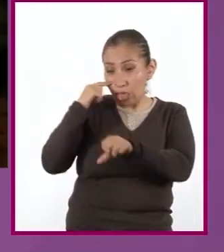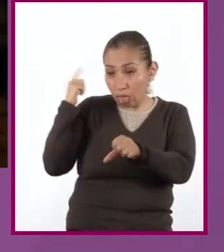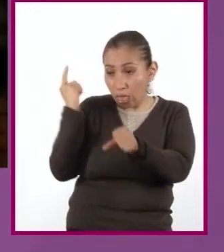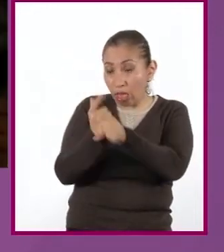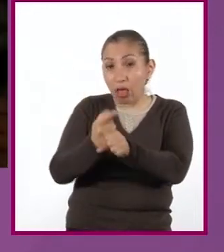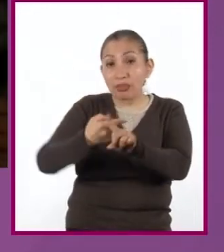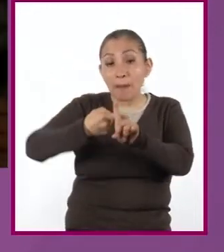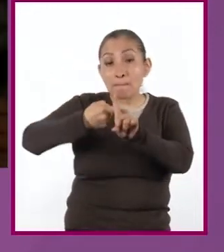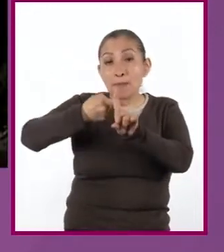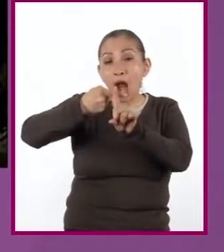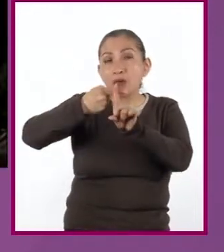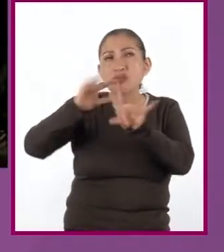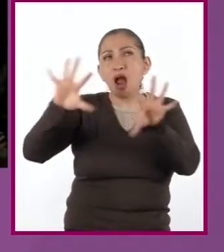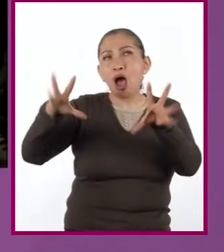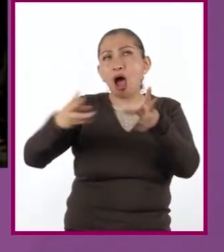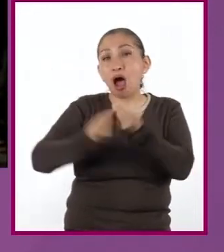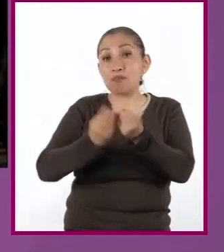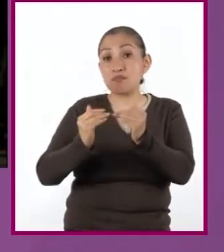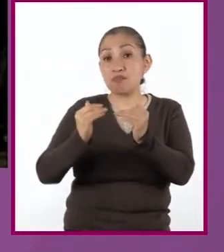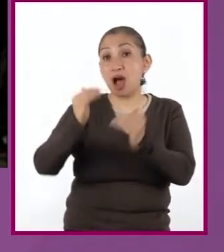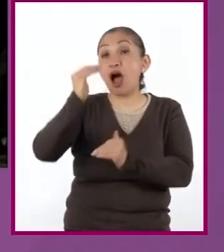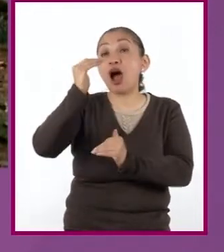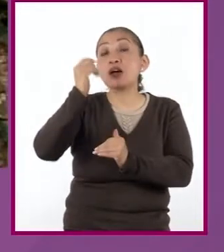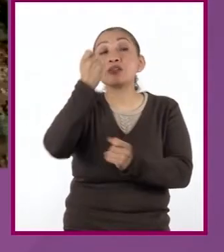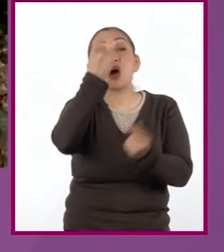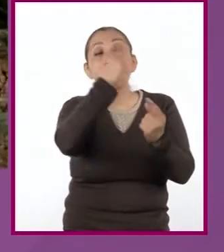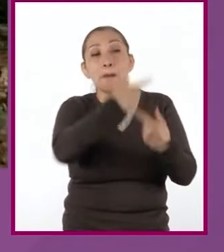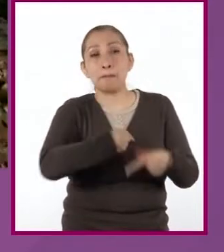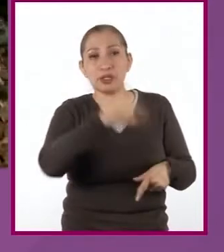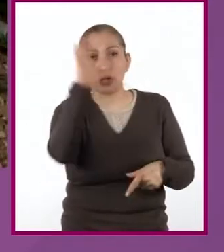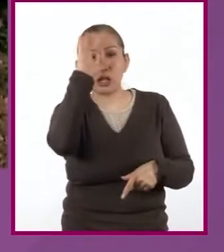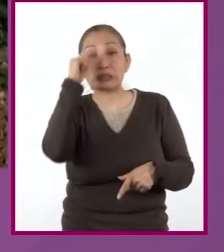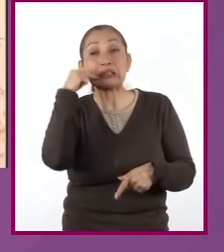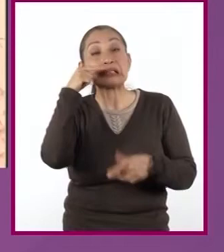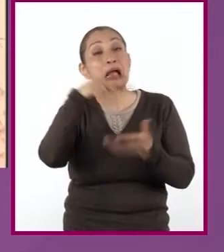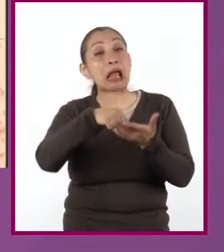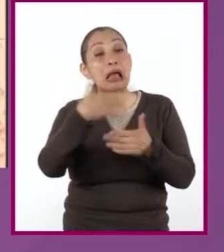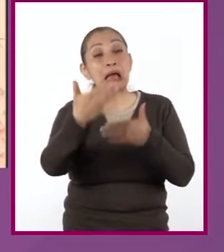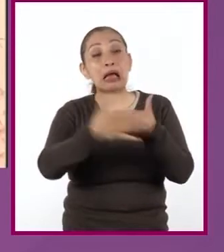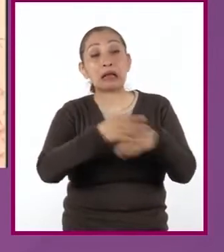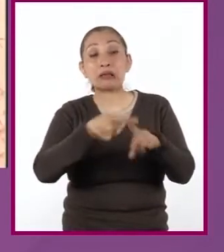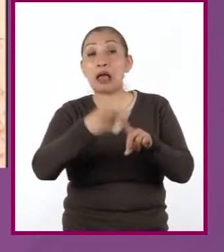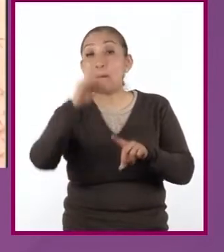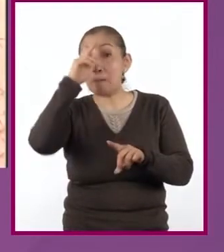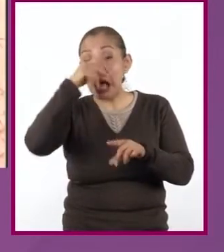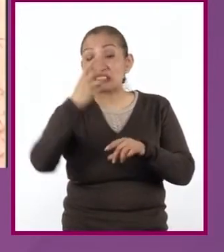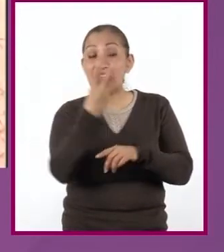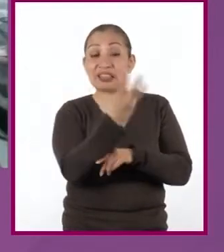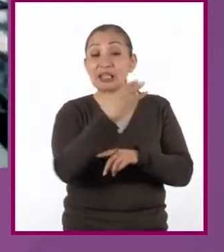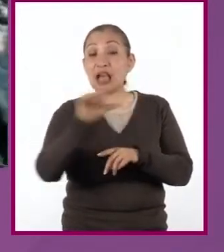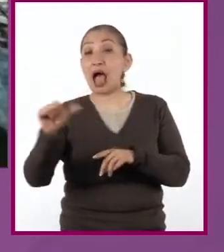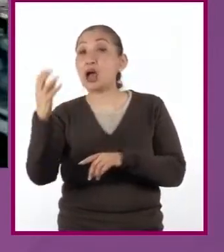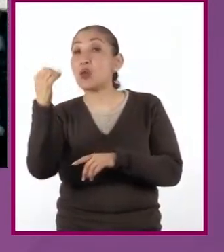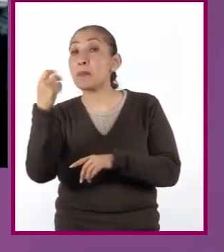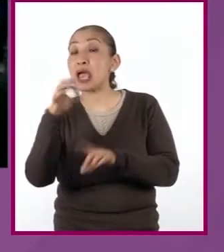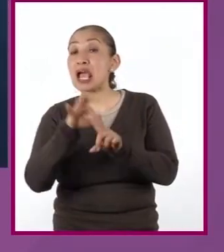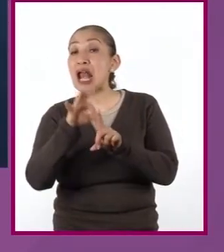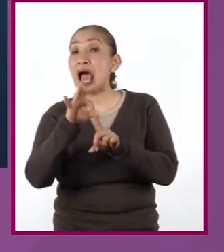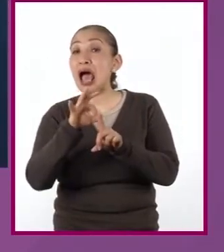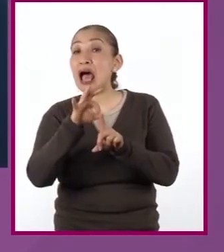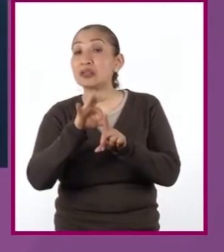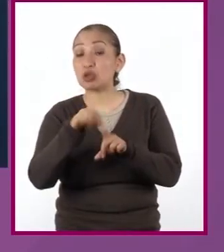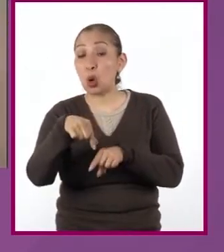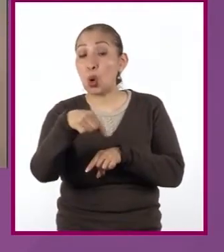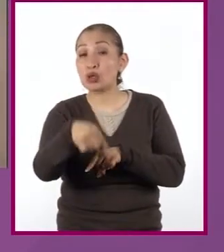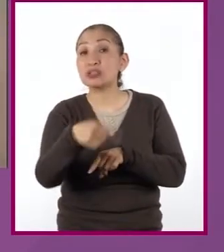la temperatura promedio ha aumentado y algunos científicos prevén que la temperatura aumentará de 3 a 9 grados